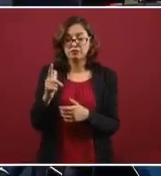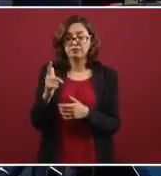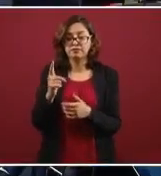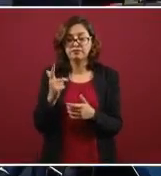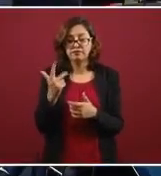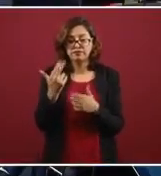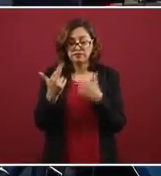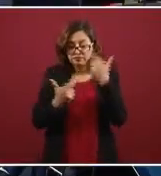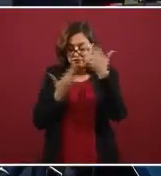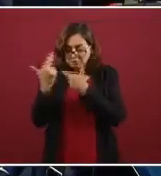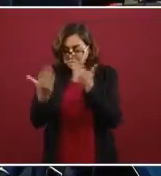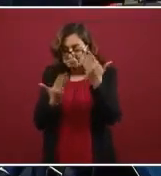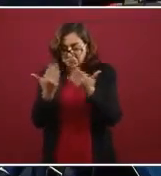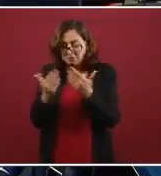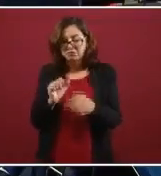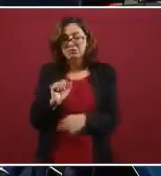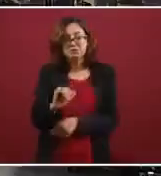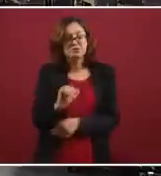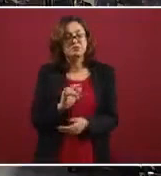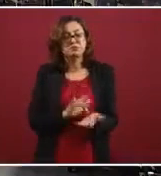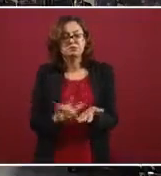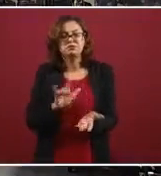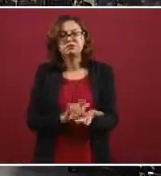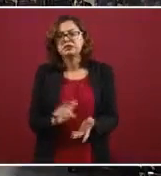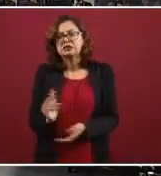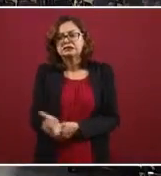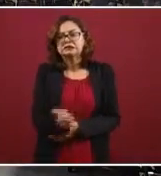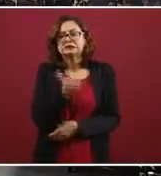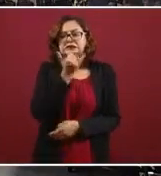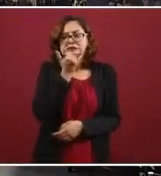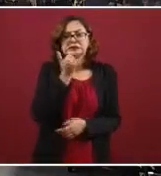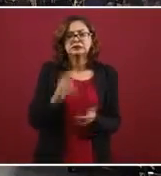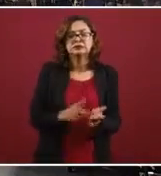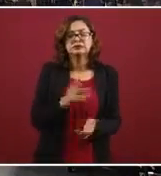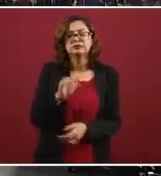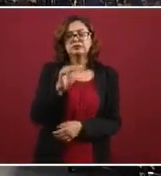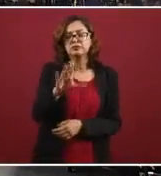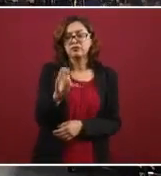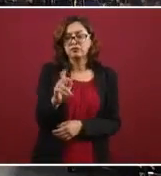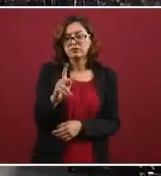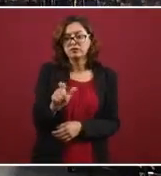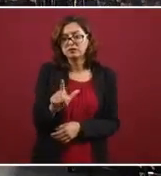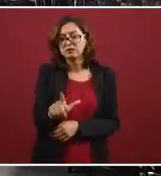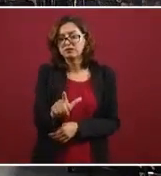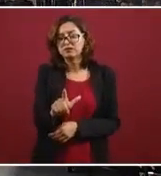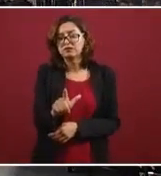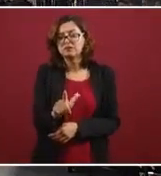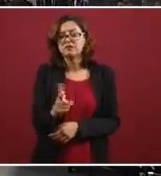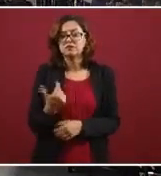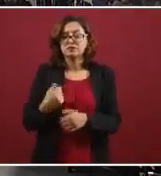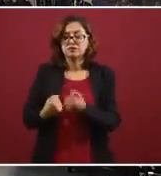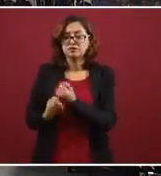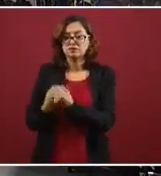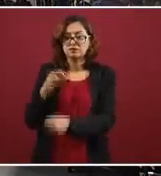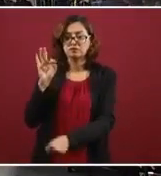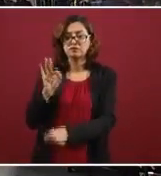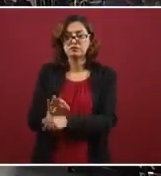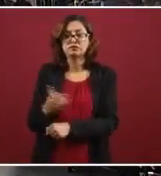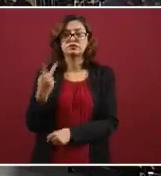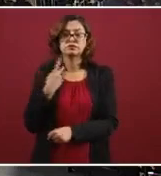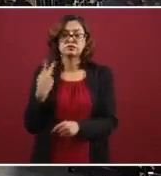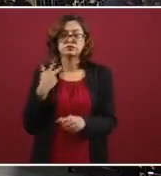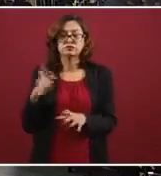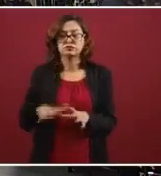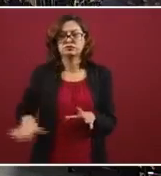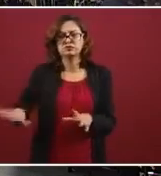desde luego apoyamos. Perdón por mi insistencia, la pregunta fue si CEPAL respalda la política social